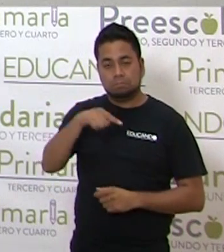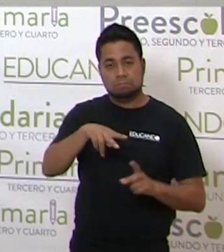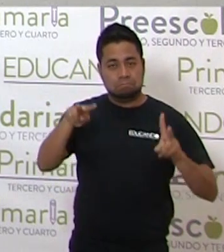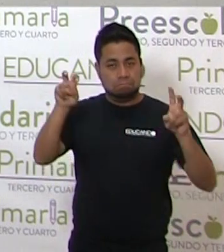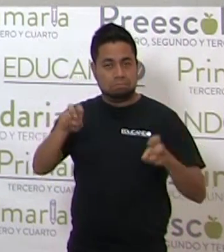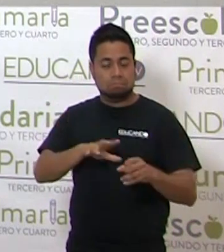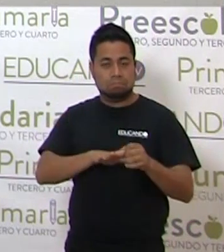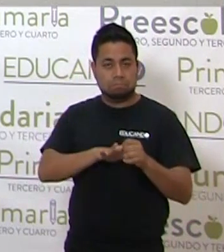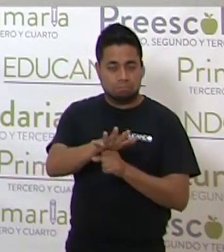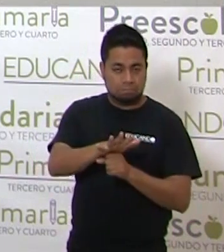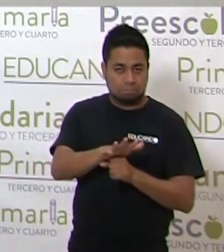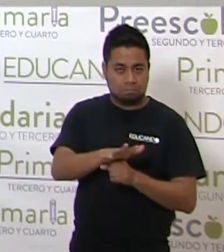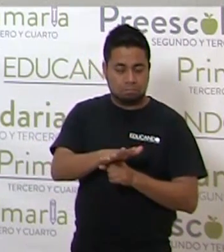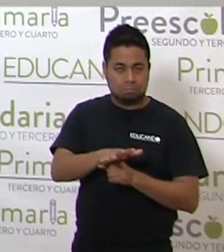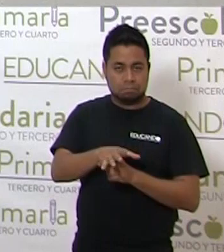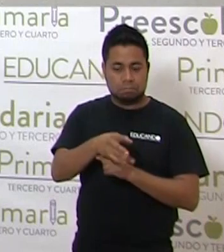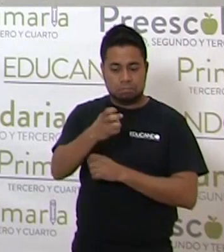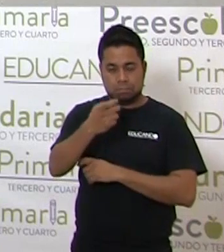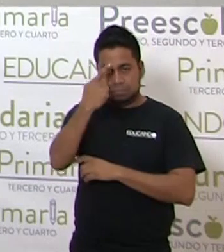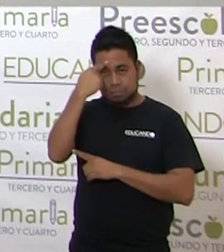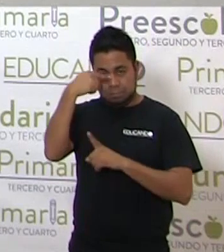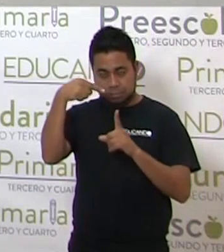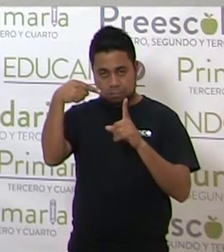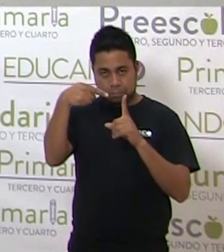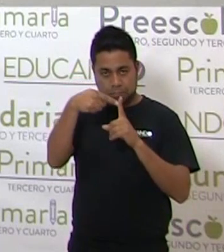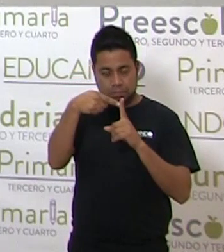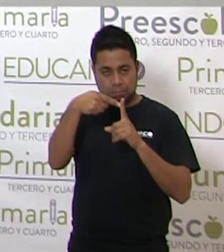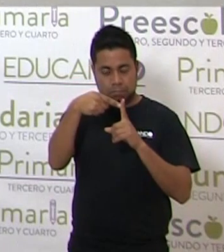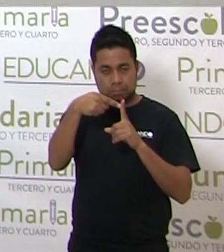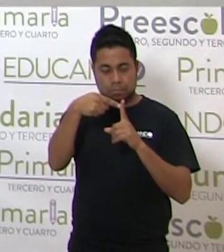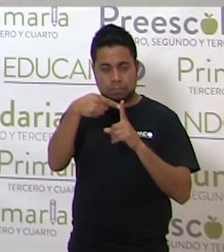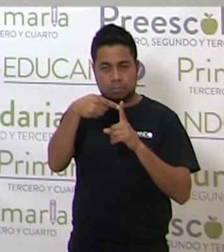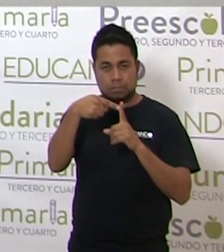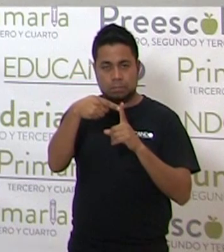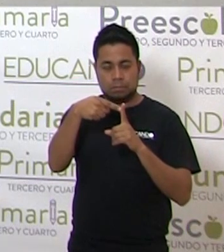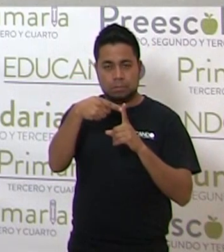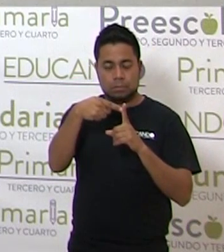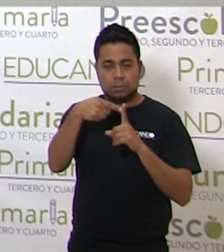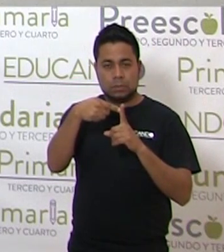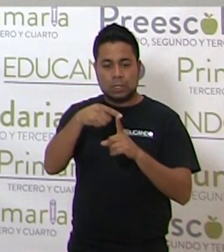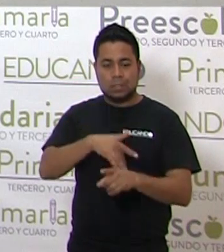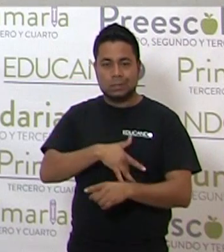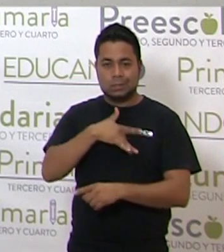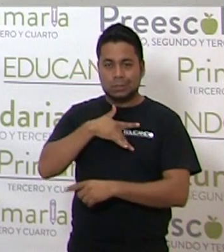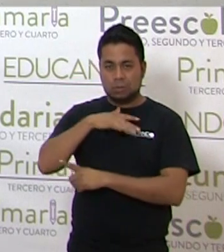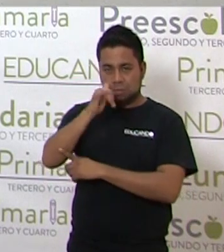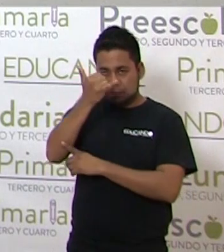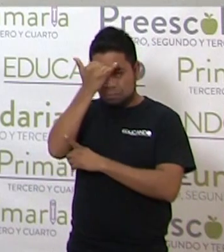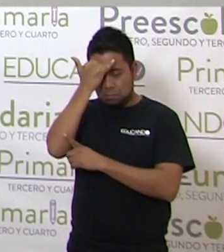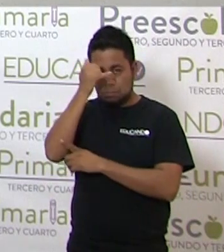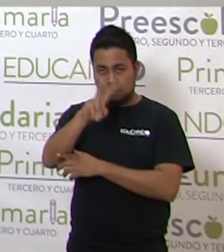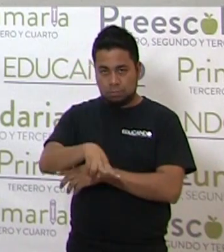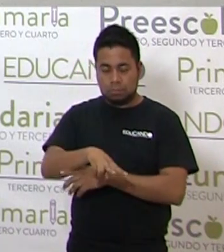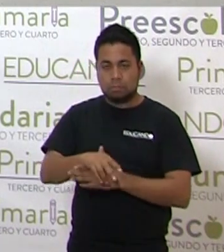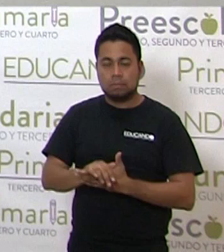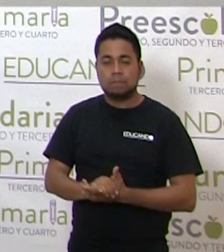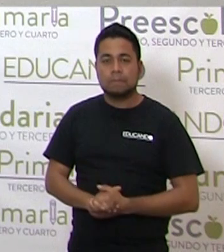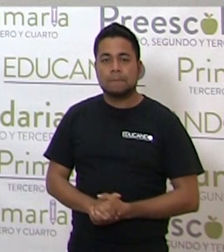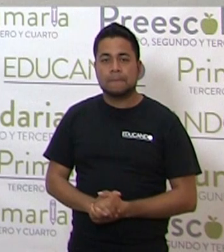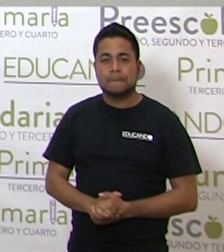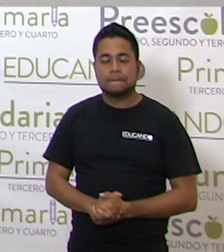aborda es el que se refiere a los sentidos de la vaca, ¿verdad?